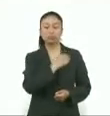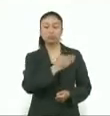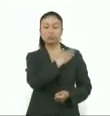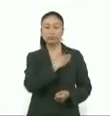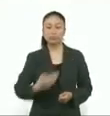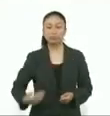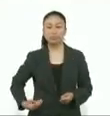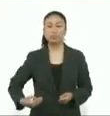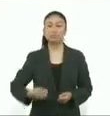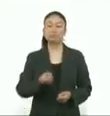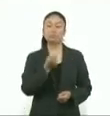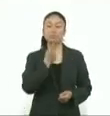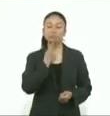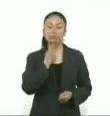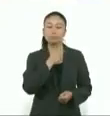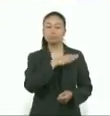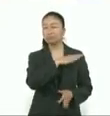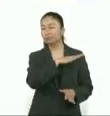quién!